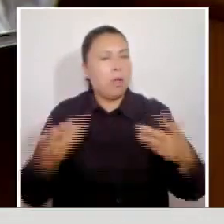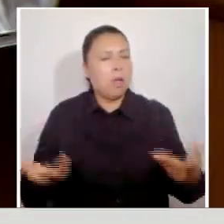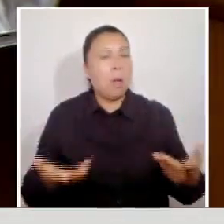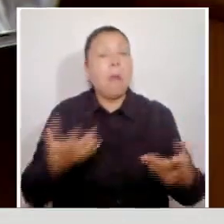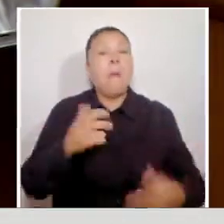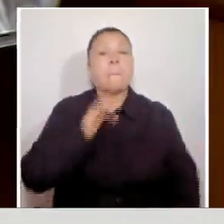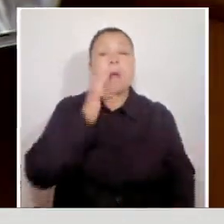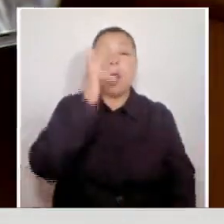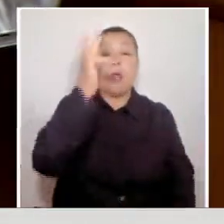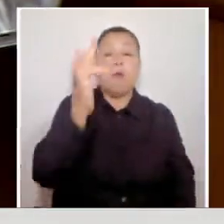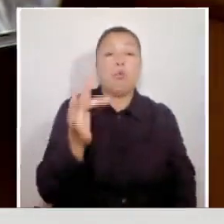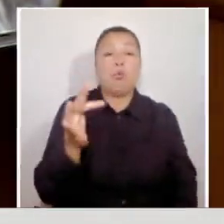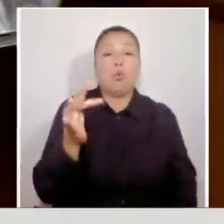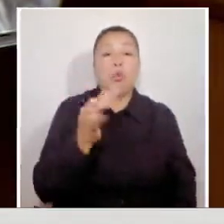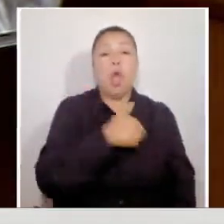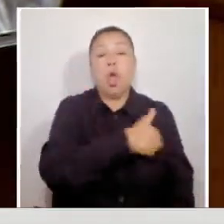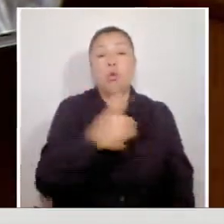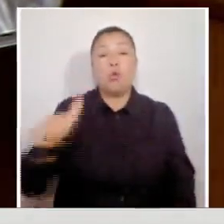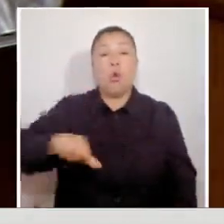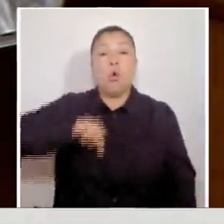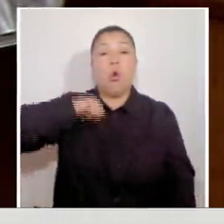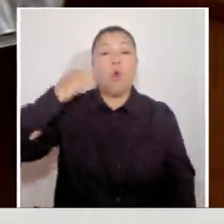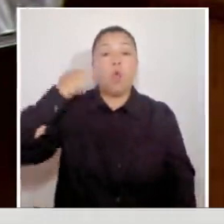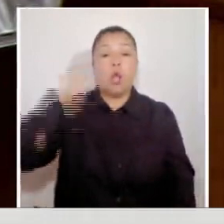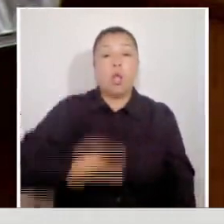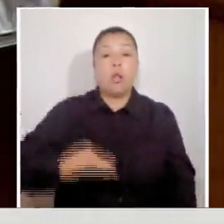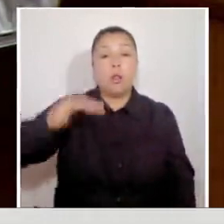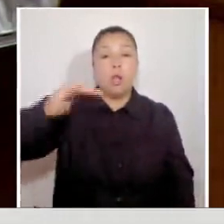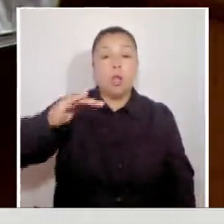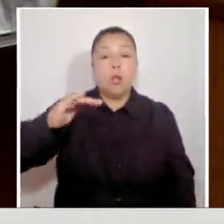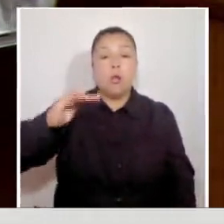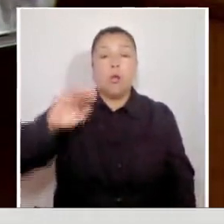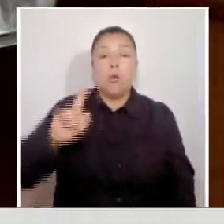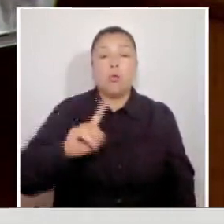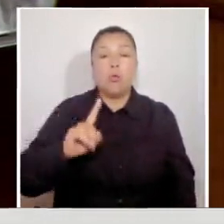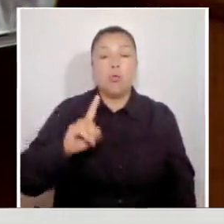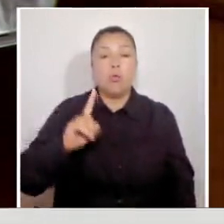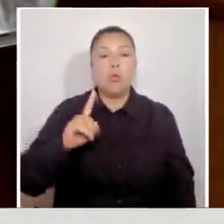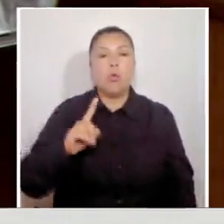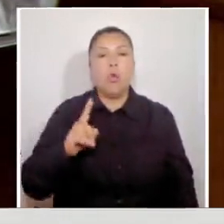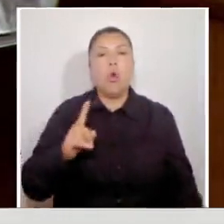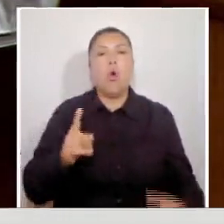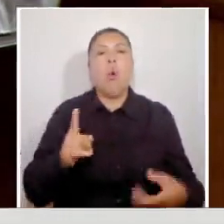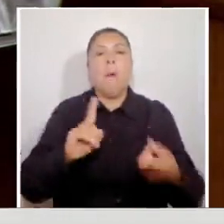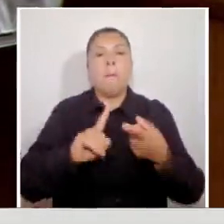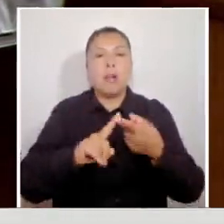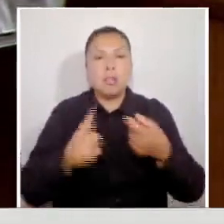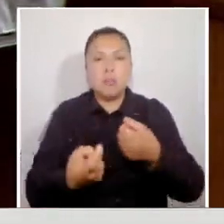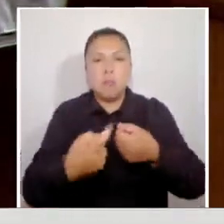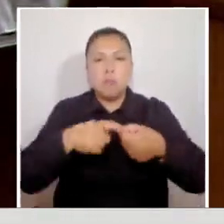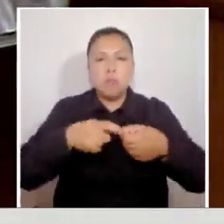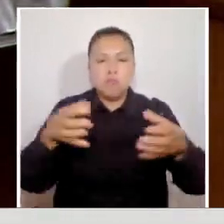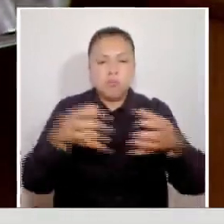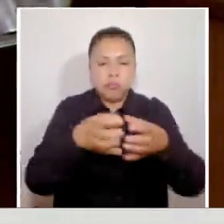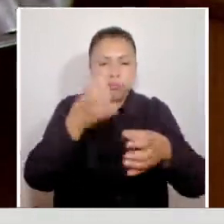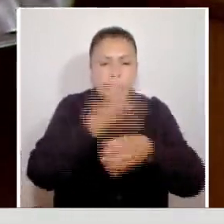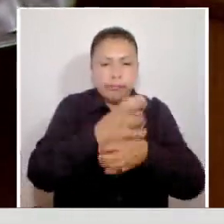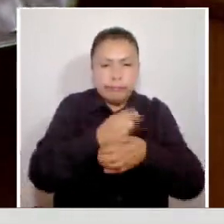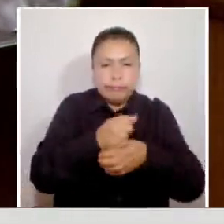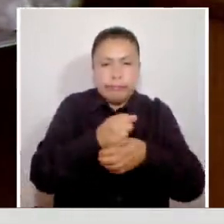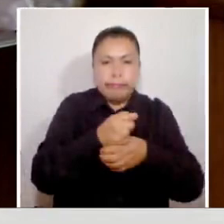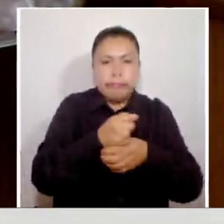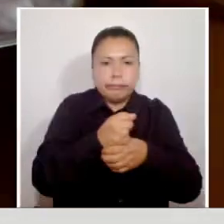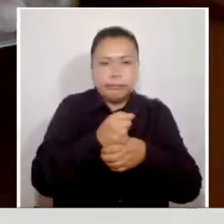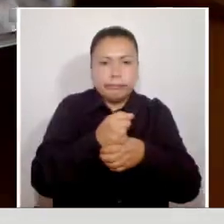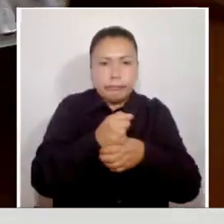mañana todos estos jóvenes niños no entren a estas banda y no entren en la delincuencia estamos claros que hay una